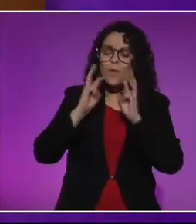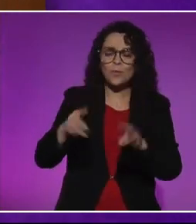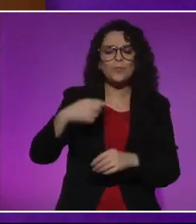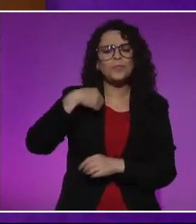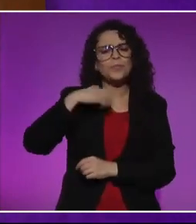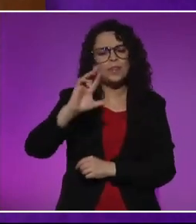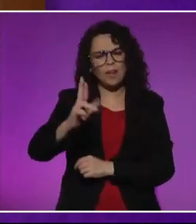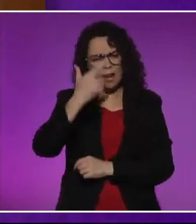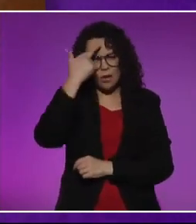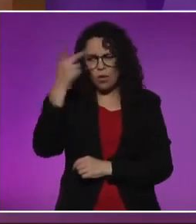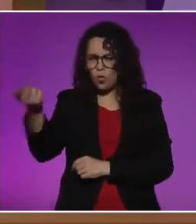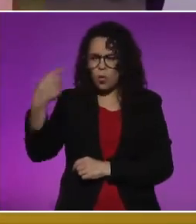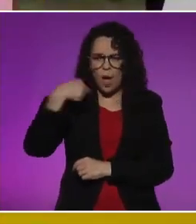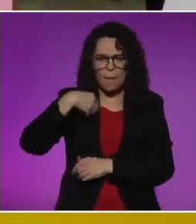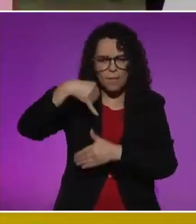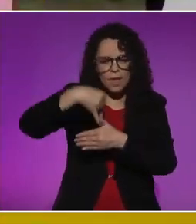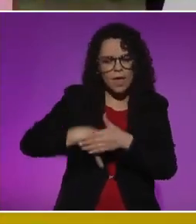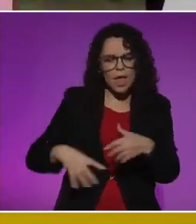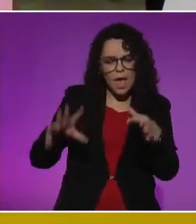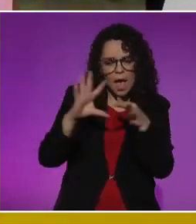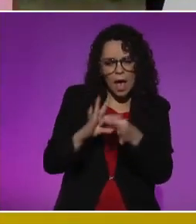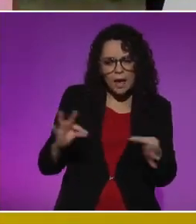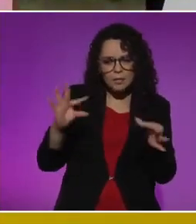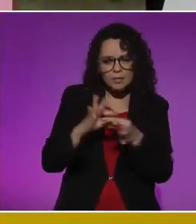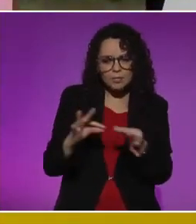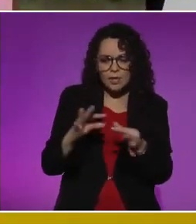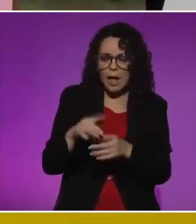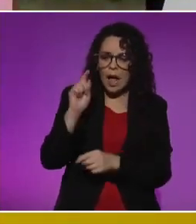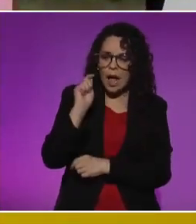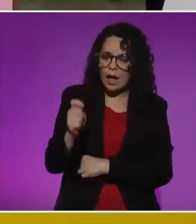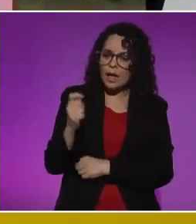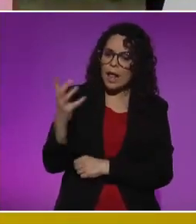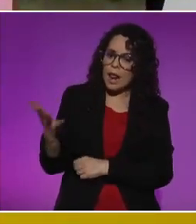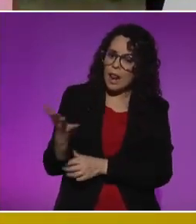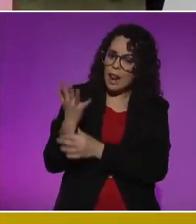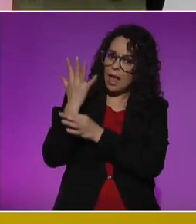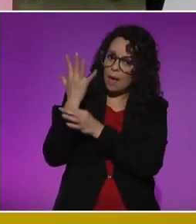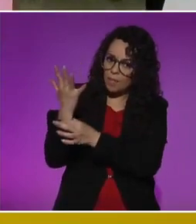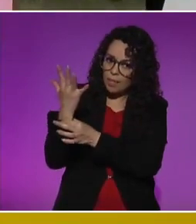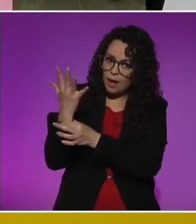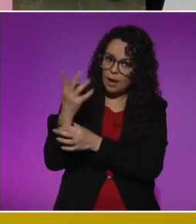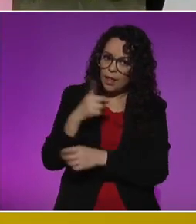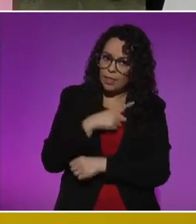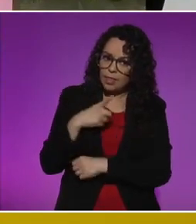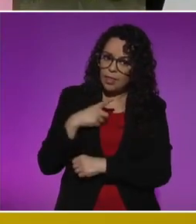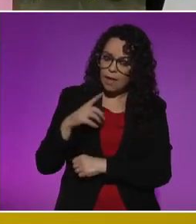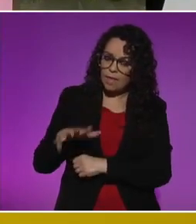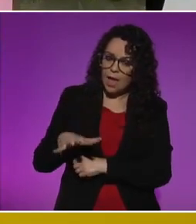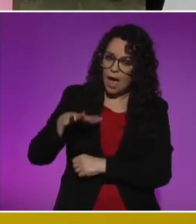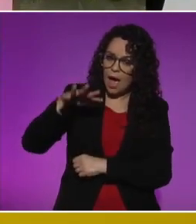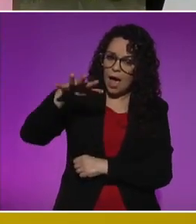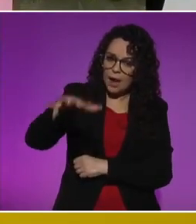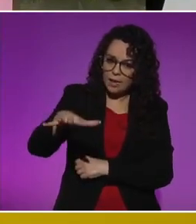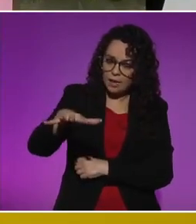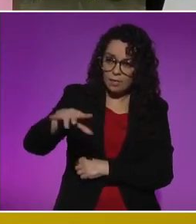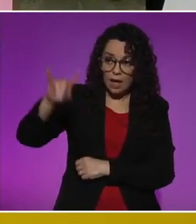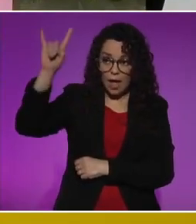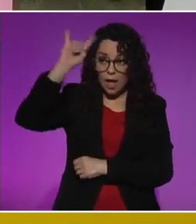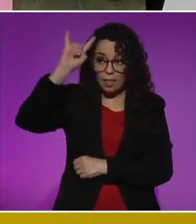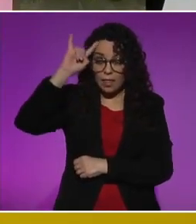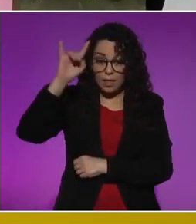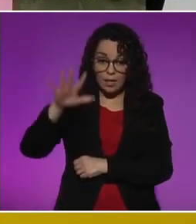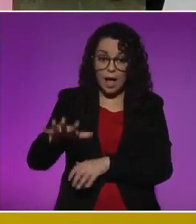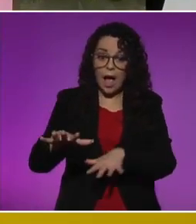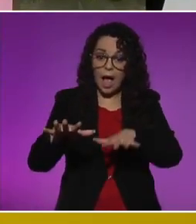tú me explicaste que la mano derecha va en el renglón de arriba y la mano izquierda en el de